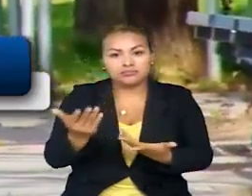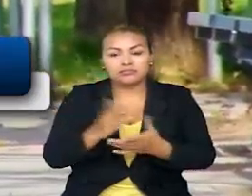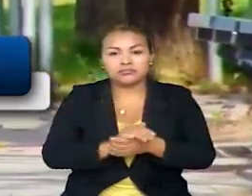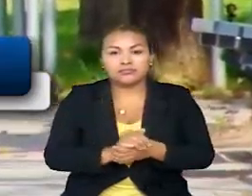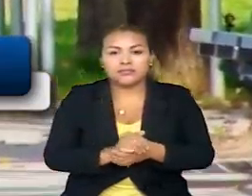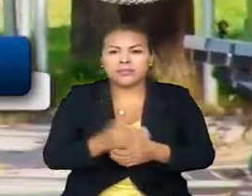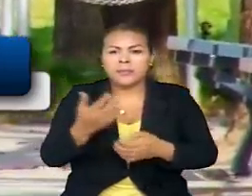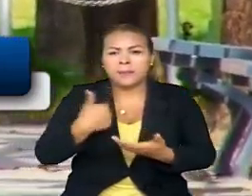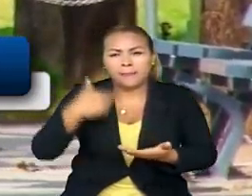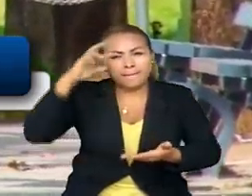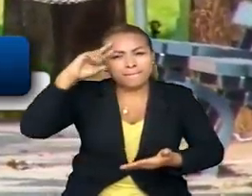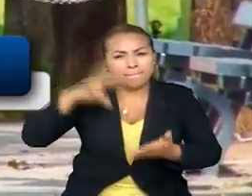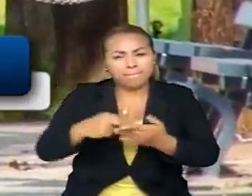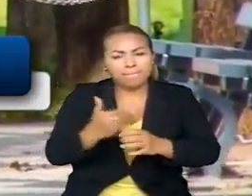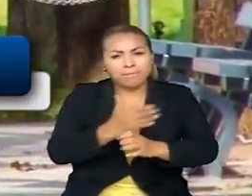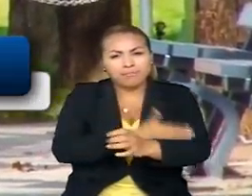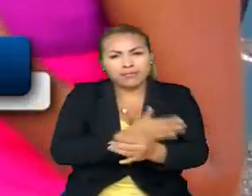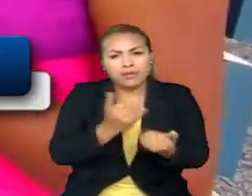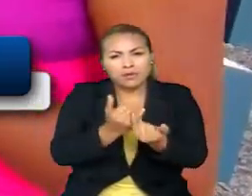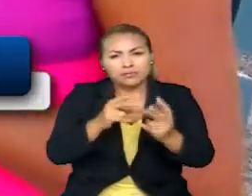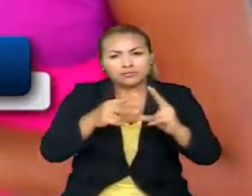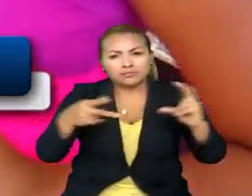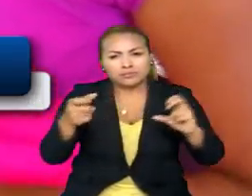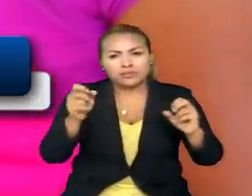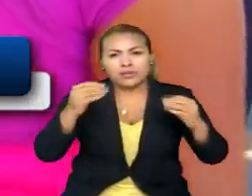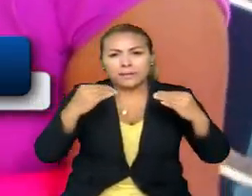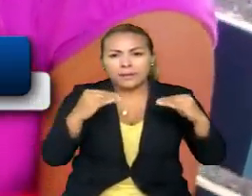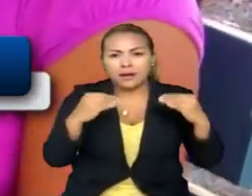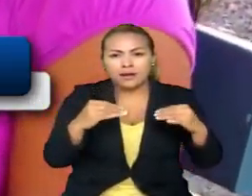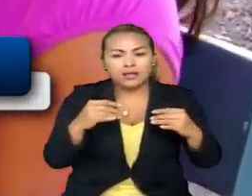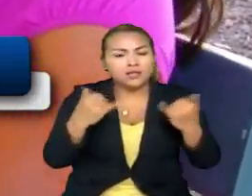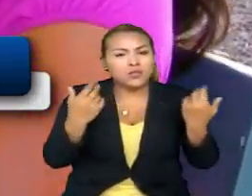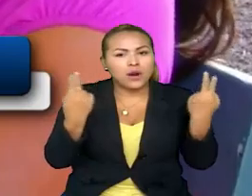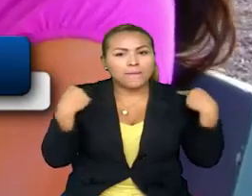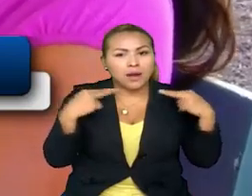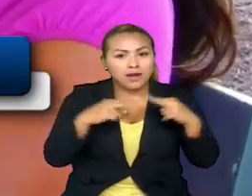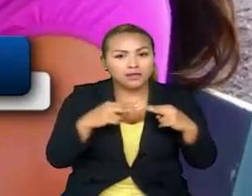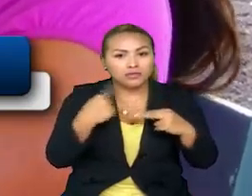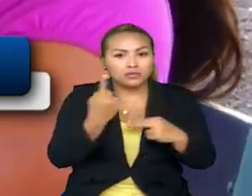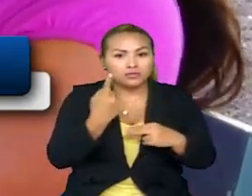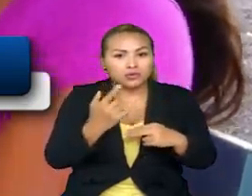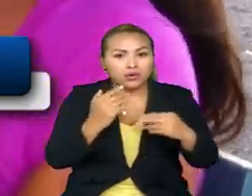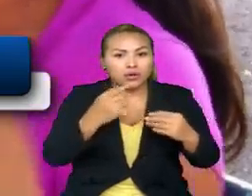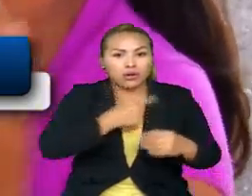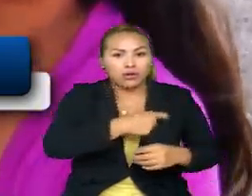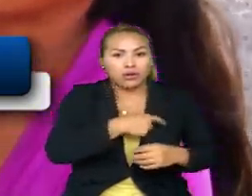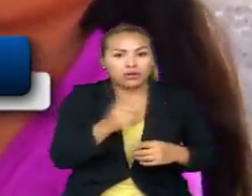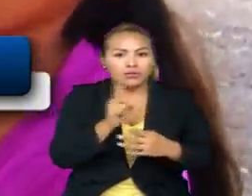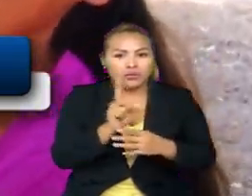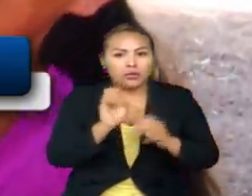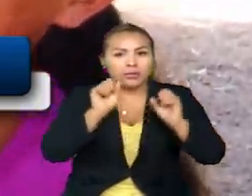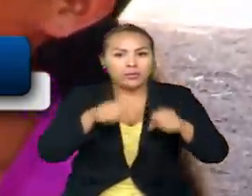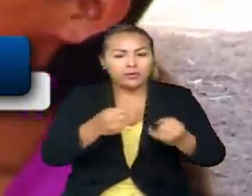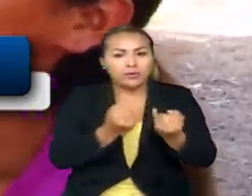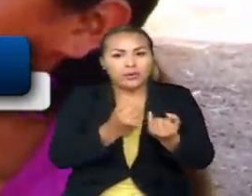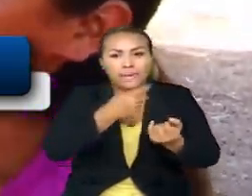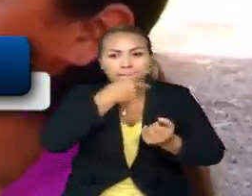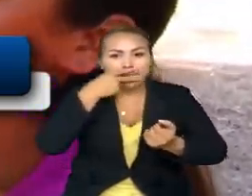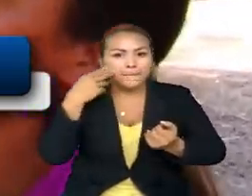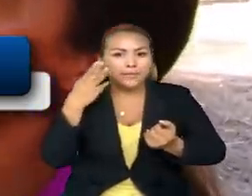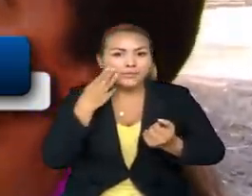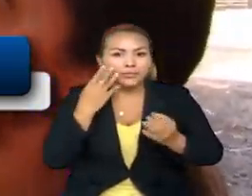el maestro de sol es el de la escuela sino el de la casa desde nuestros hogares nosotros tenemos que enseñar a ser maestros de